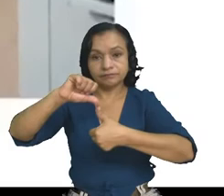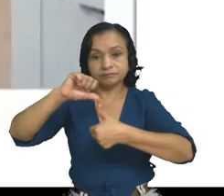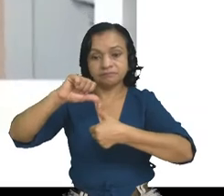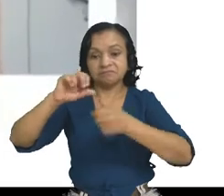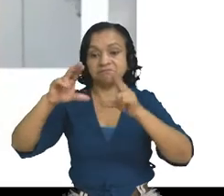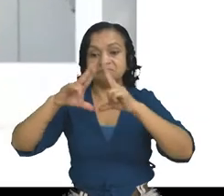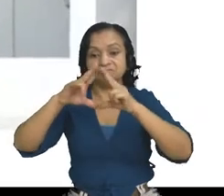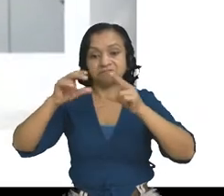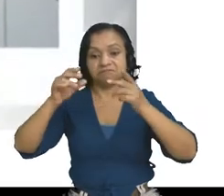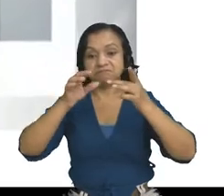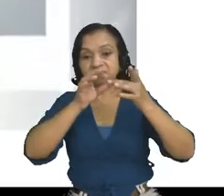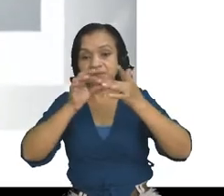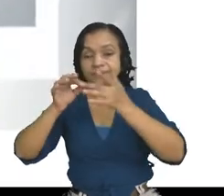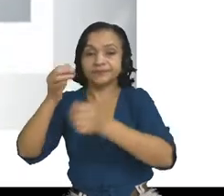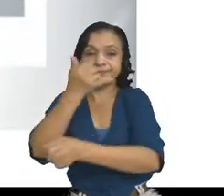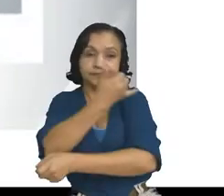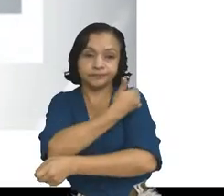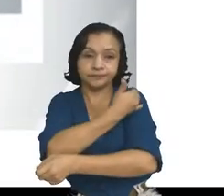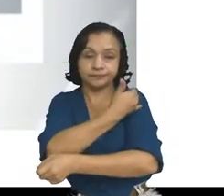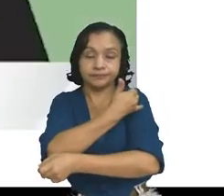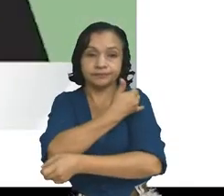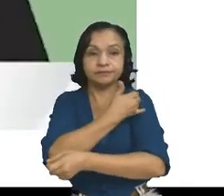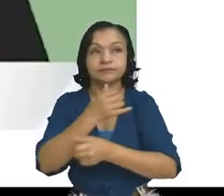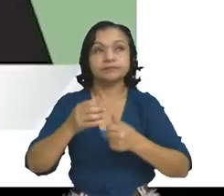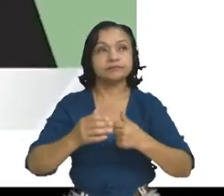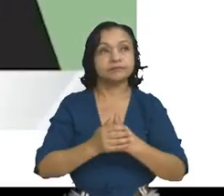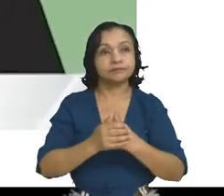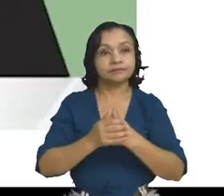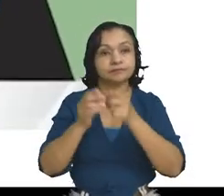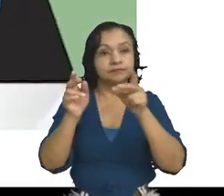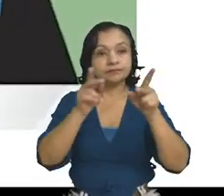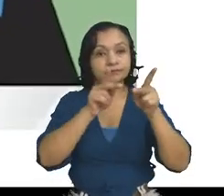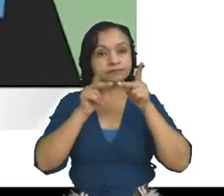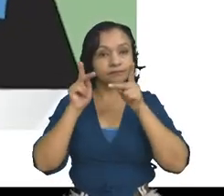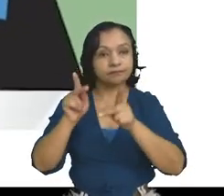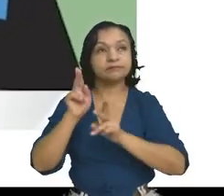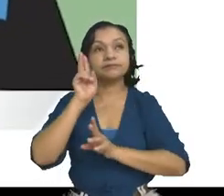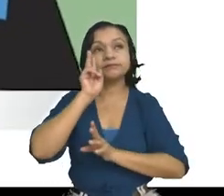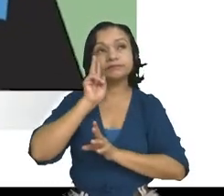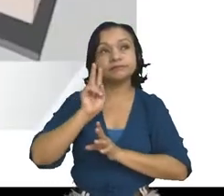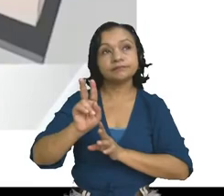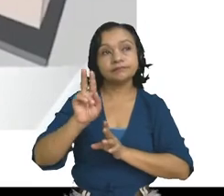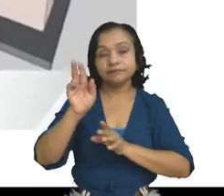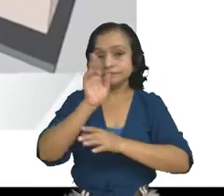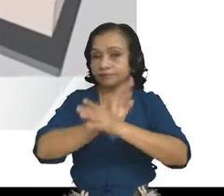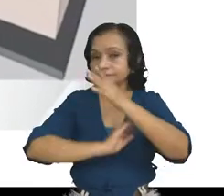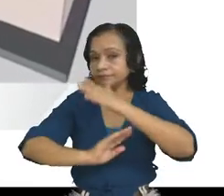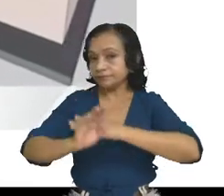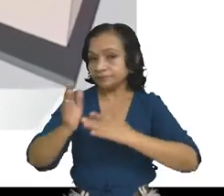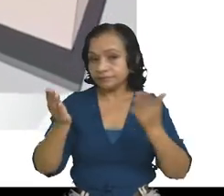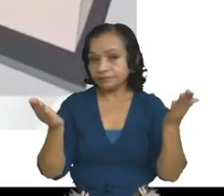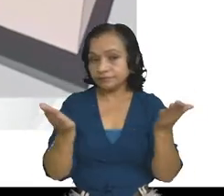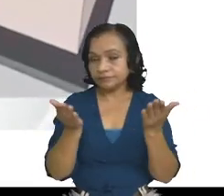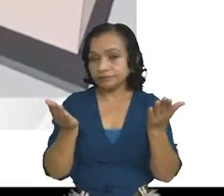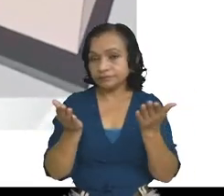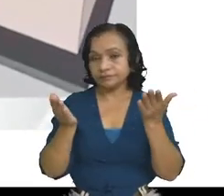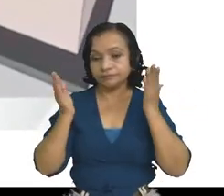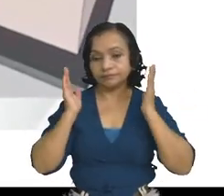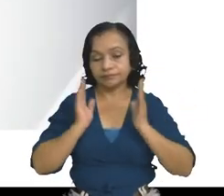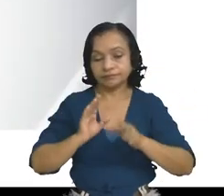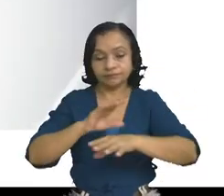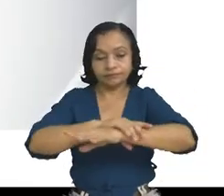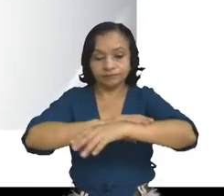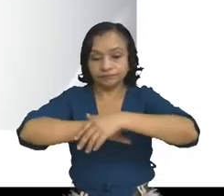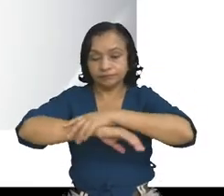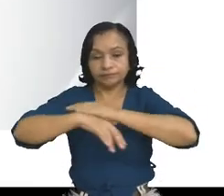garantizar la rehabilitación y fisioterapia de aquellas personas que presentan una discapacidad, no solamente a nivel de los miembros, como